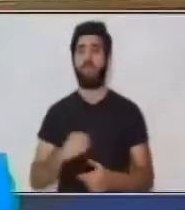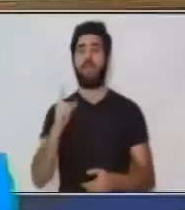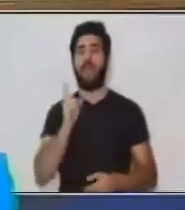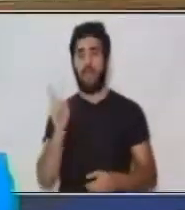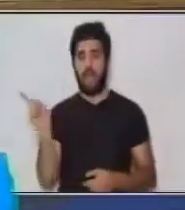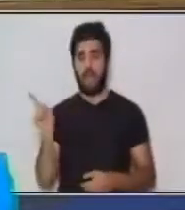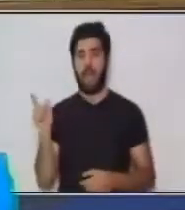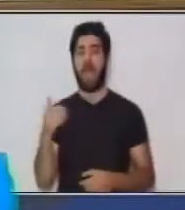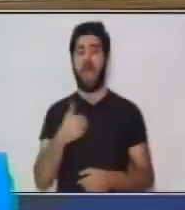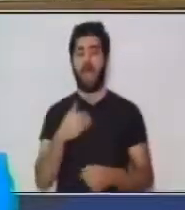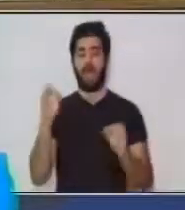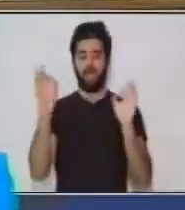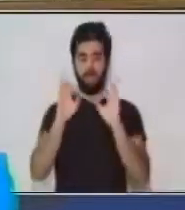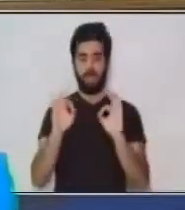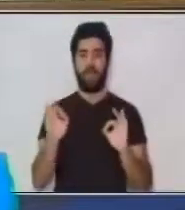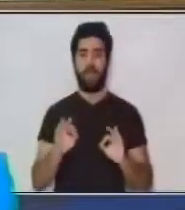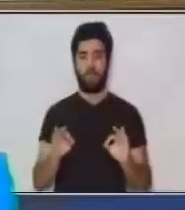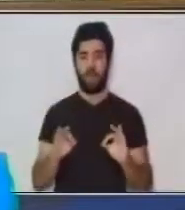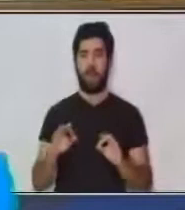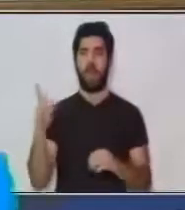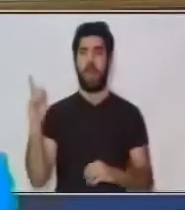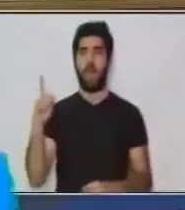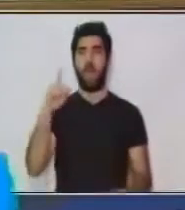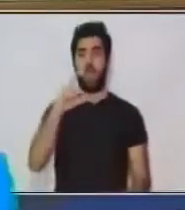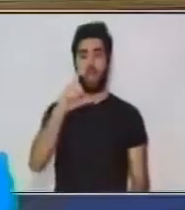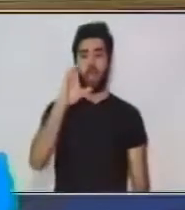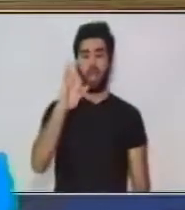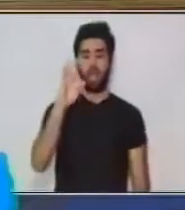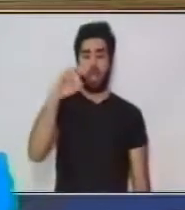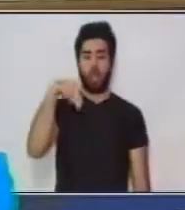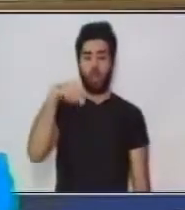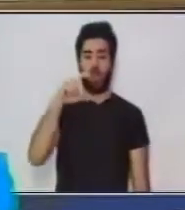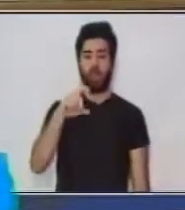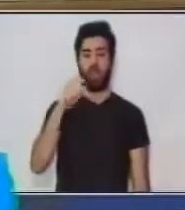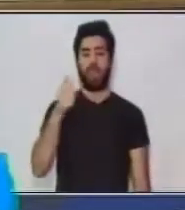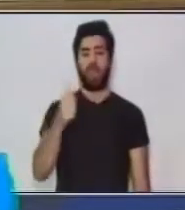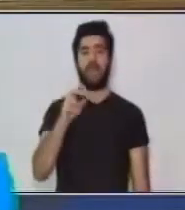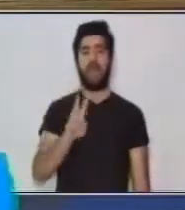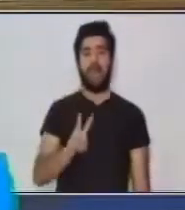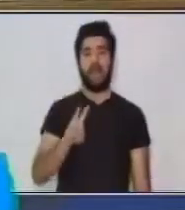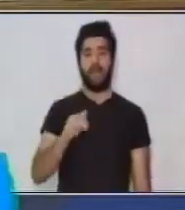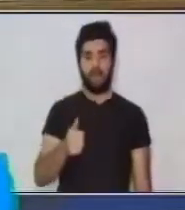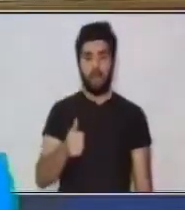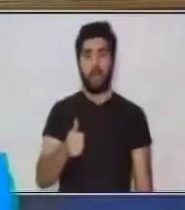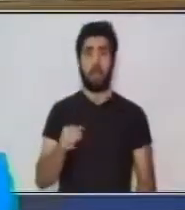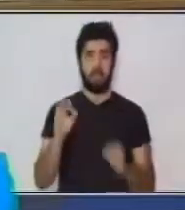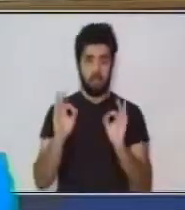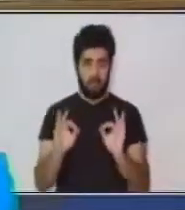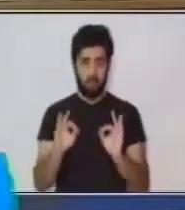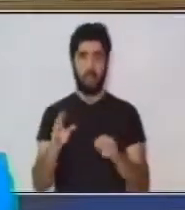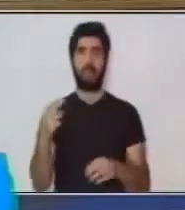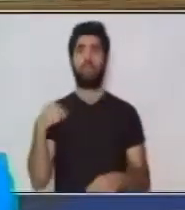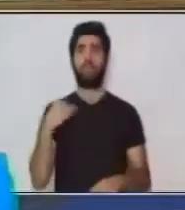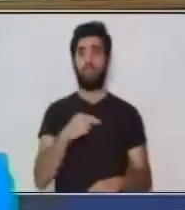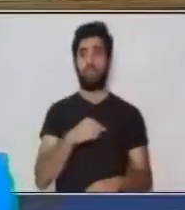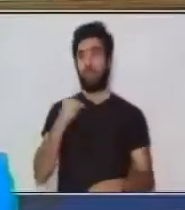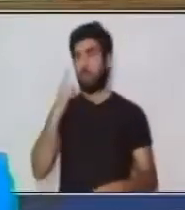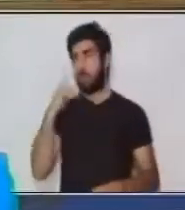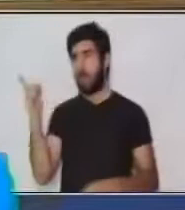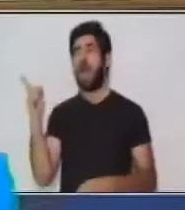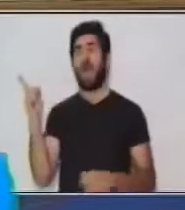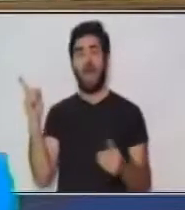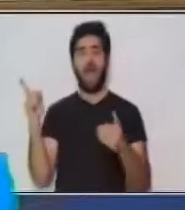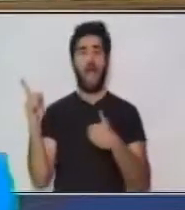figura cóncava y esta es una figura convexa. Bueno, ya entonces vimos que tienen